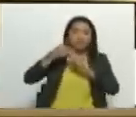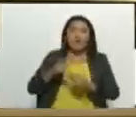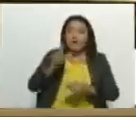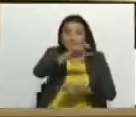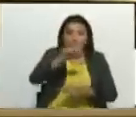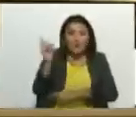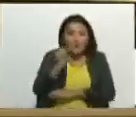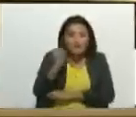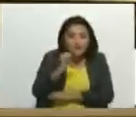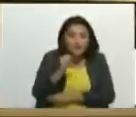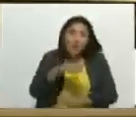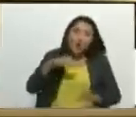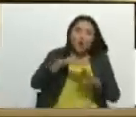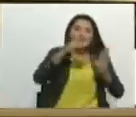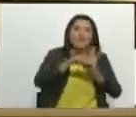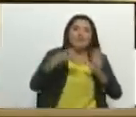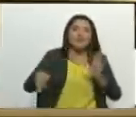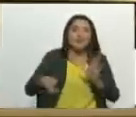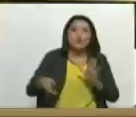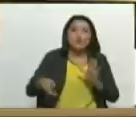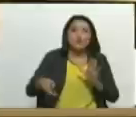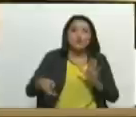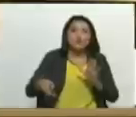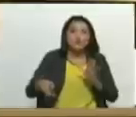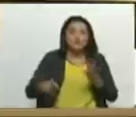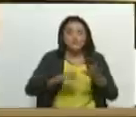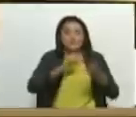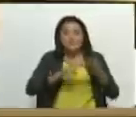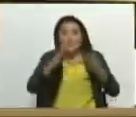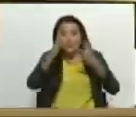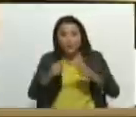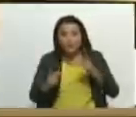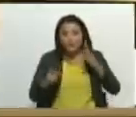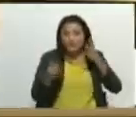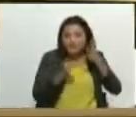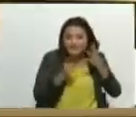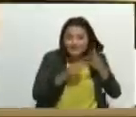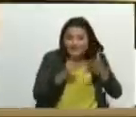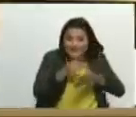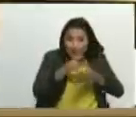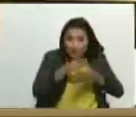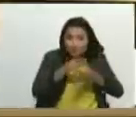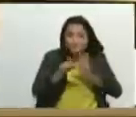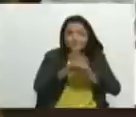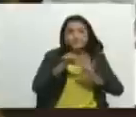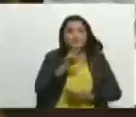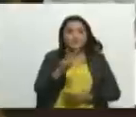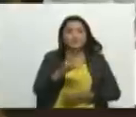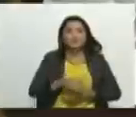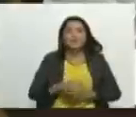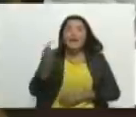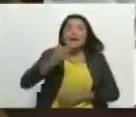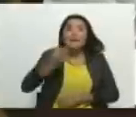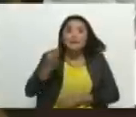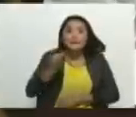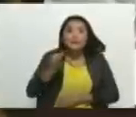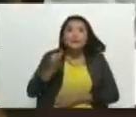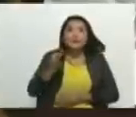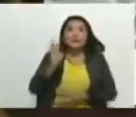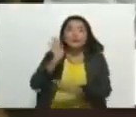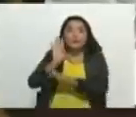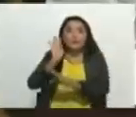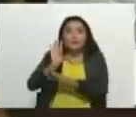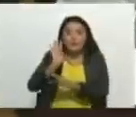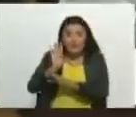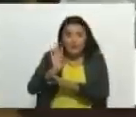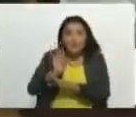violación de sus derechos. Quinto numeral del artículo 2, garantizar el trato digno y la no discriminación de